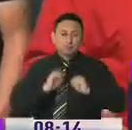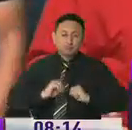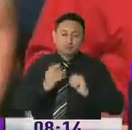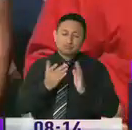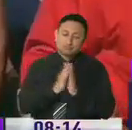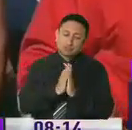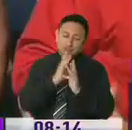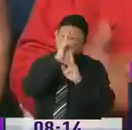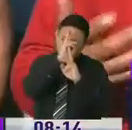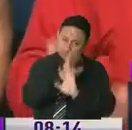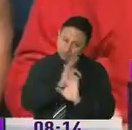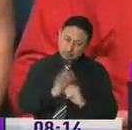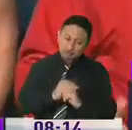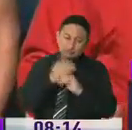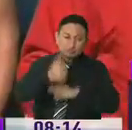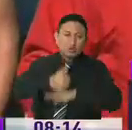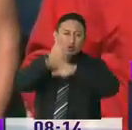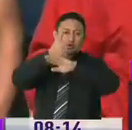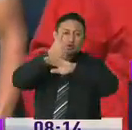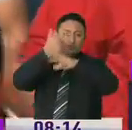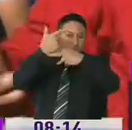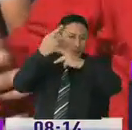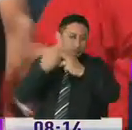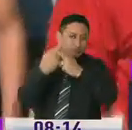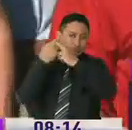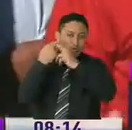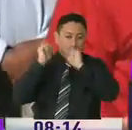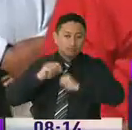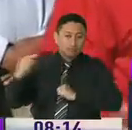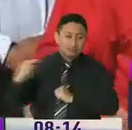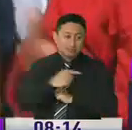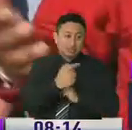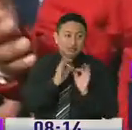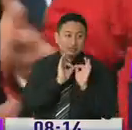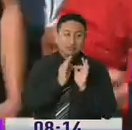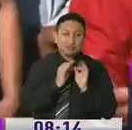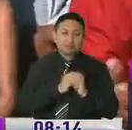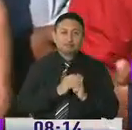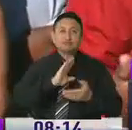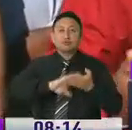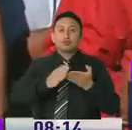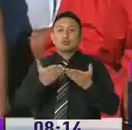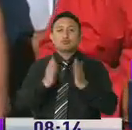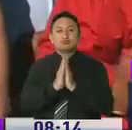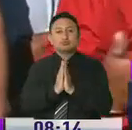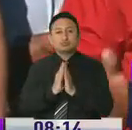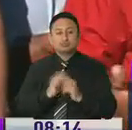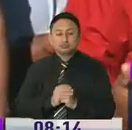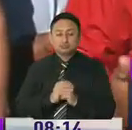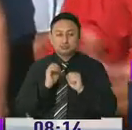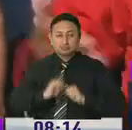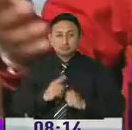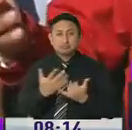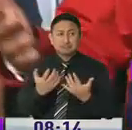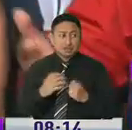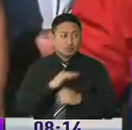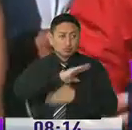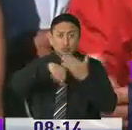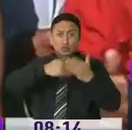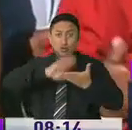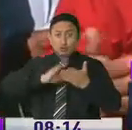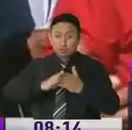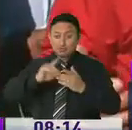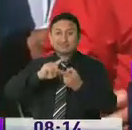y respetuosa a las autoridades competentes que se hagan cargo de esto, que la comunidad solicita. Tenemos aspiración como como comunidad que